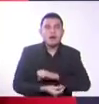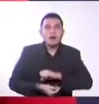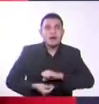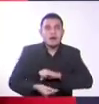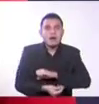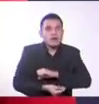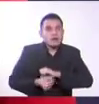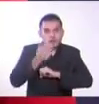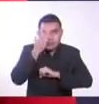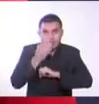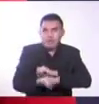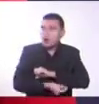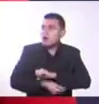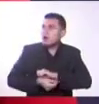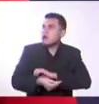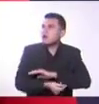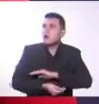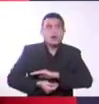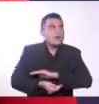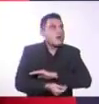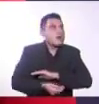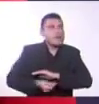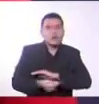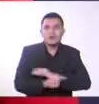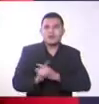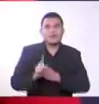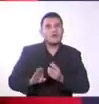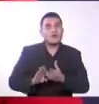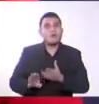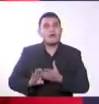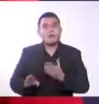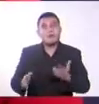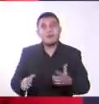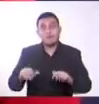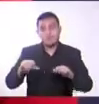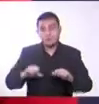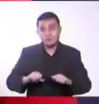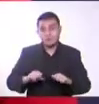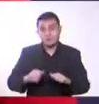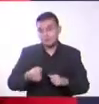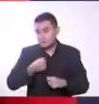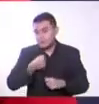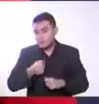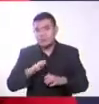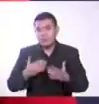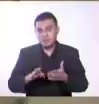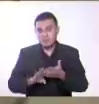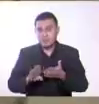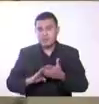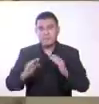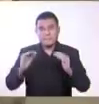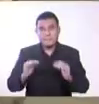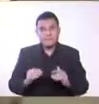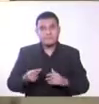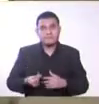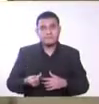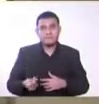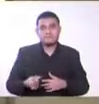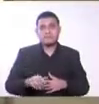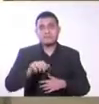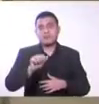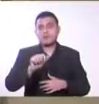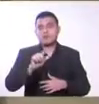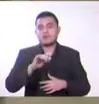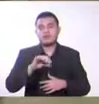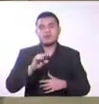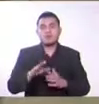nos evitamos de pagar impuestos o malversamos para pagar menos impuestos. Y la elusión es cuando